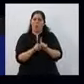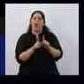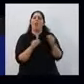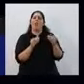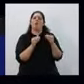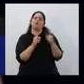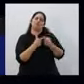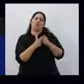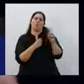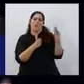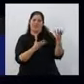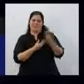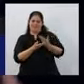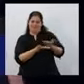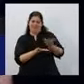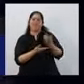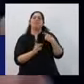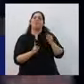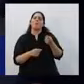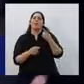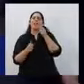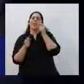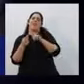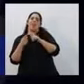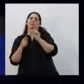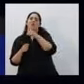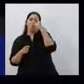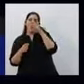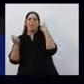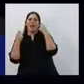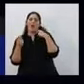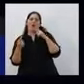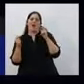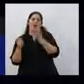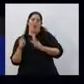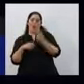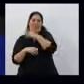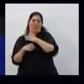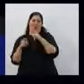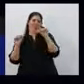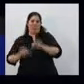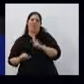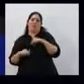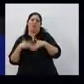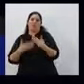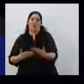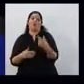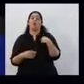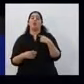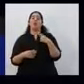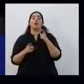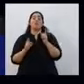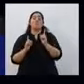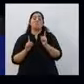y recuperamos relaciones dañadas de uruguay y paraguay con el gobierno anterior todo esto lo hemos hecho con una única